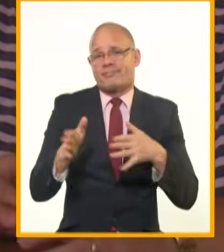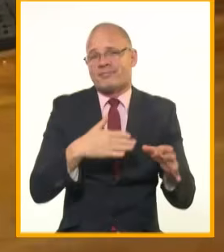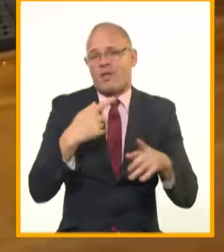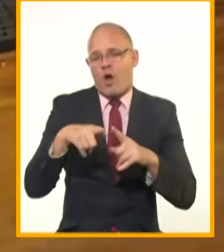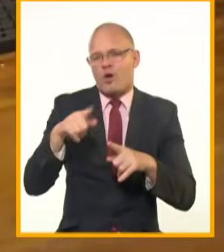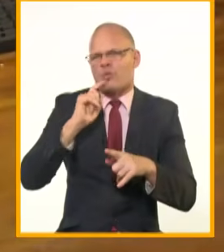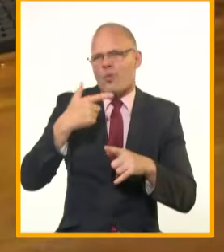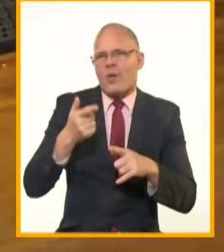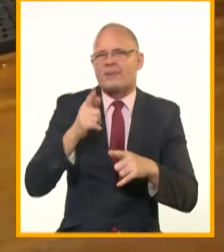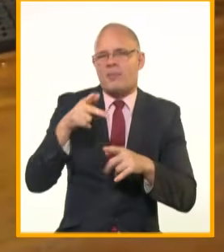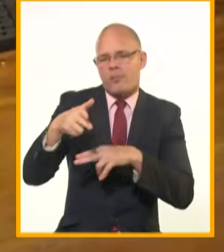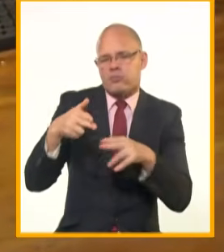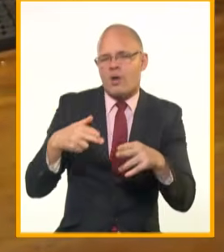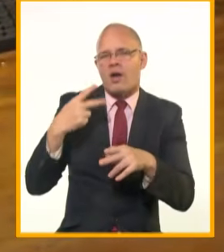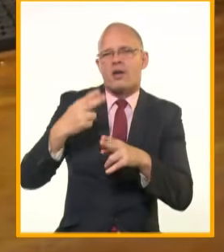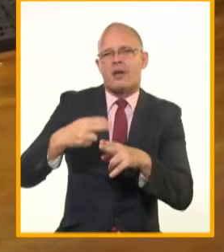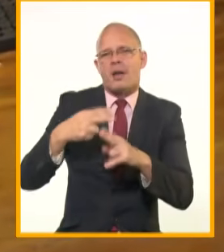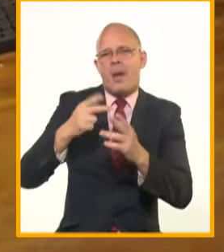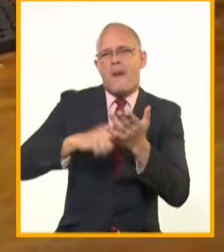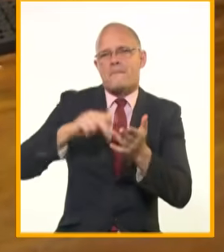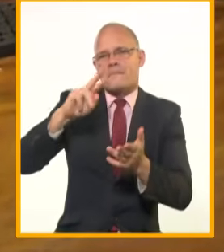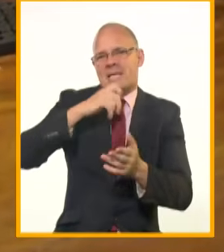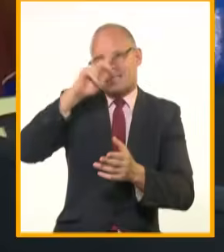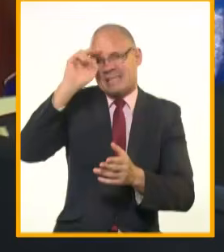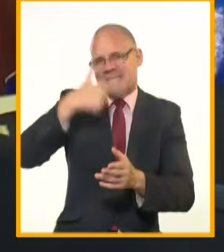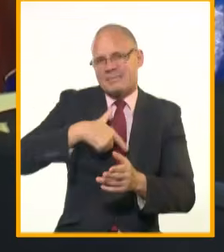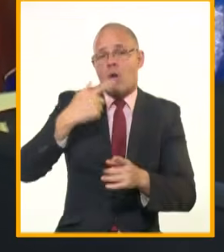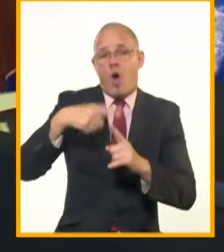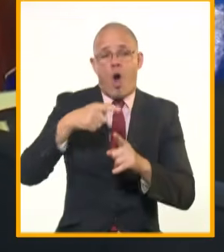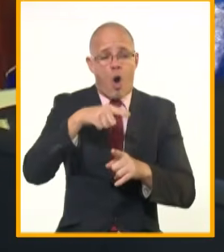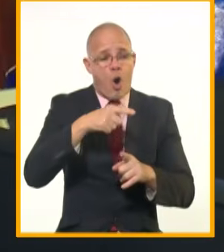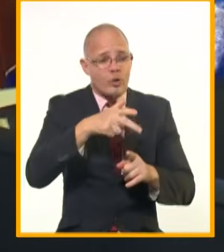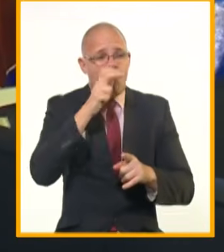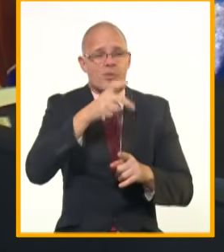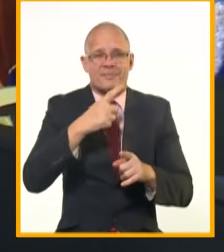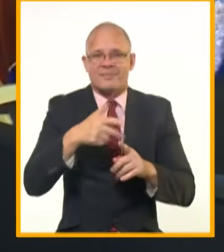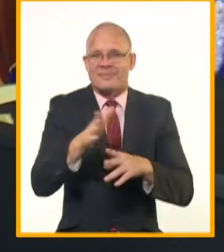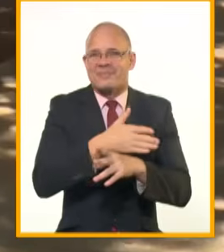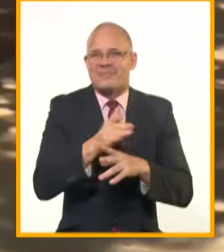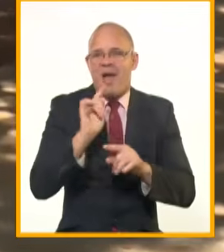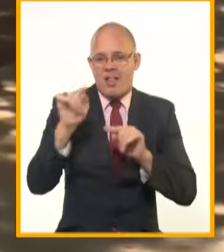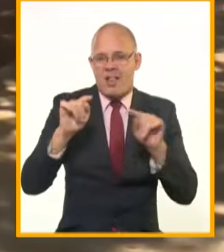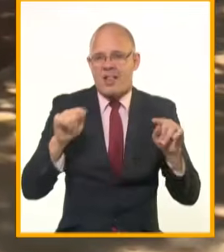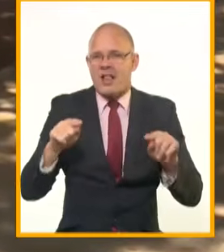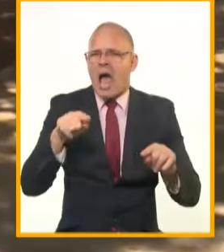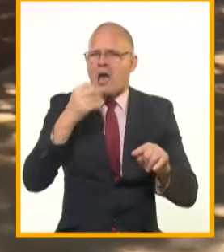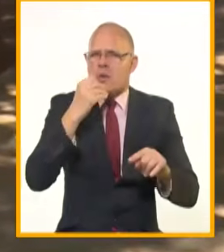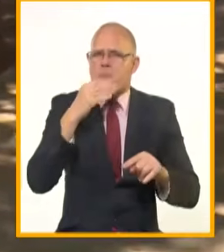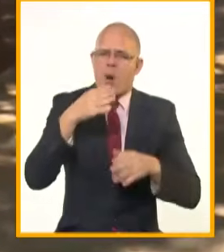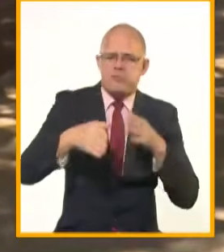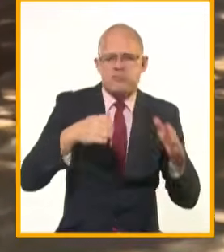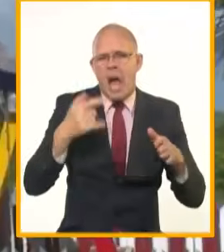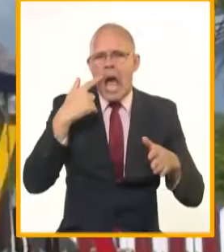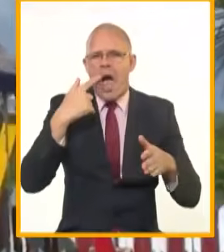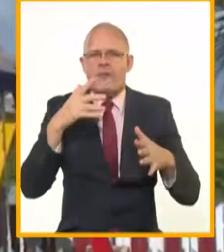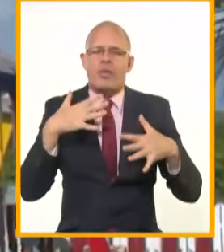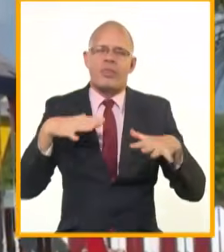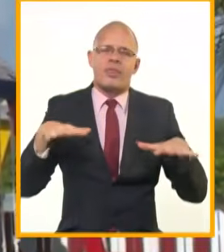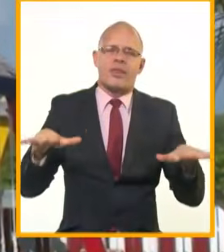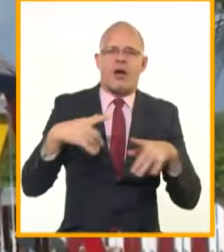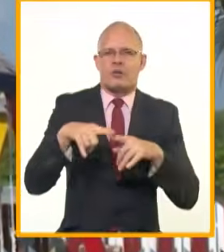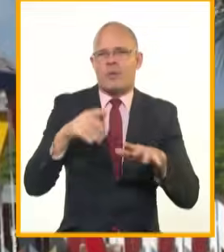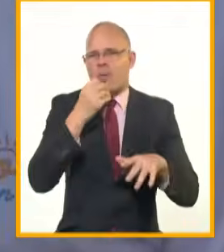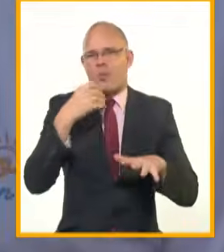Presa y el Sport Bar, único en el territorio, convirtiéndose en un lugar ideal para disfrutar de momentos de ocio y